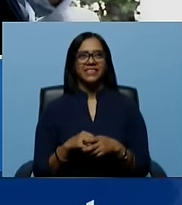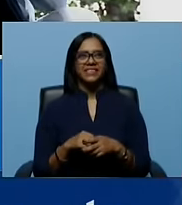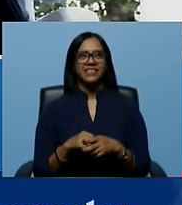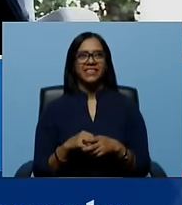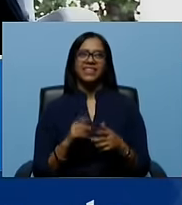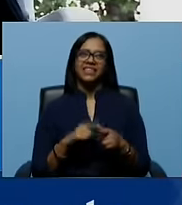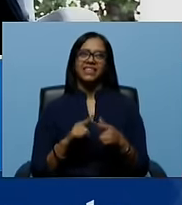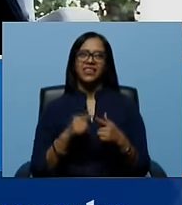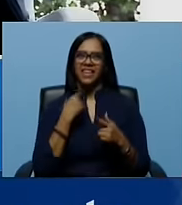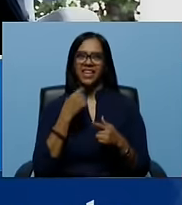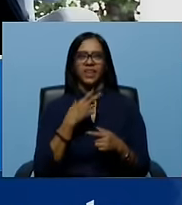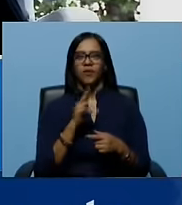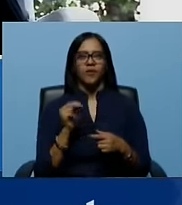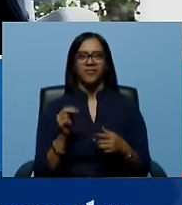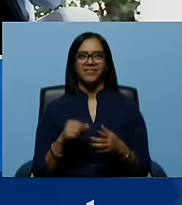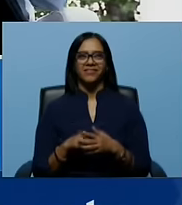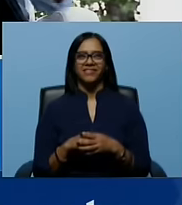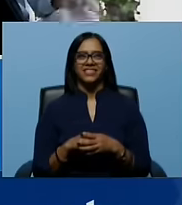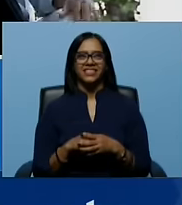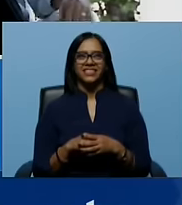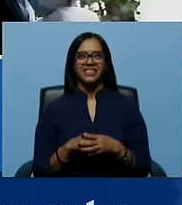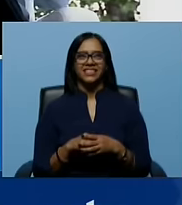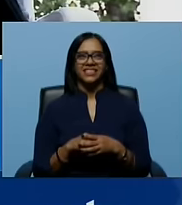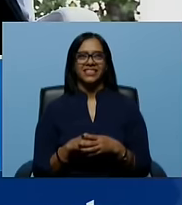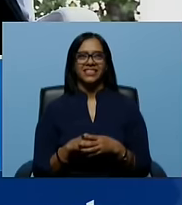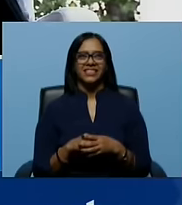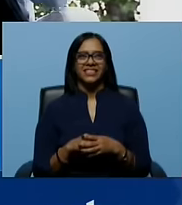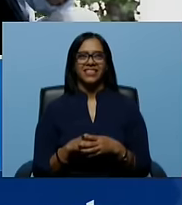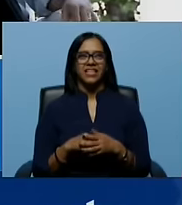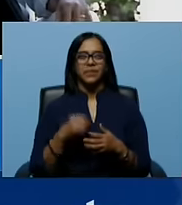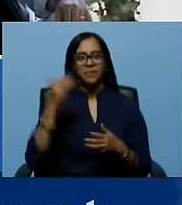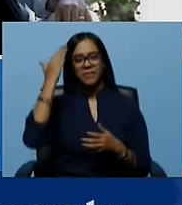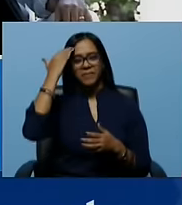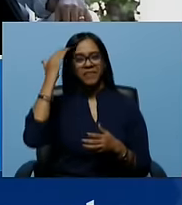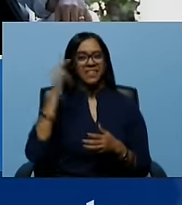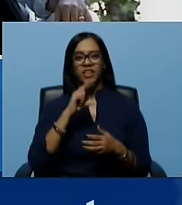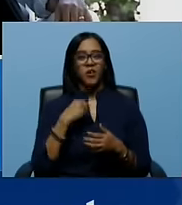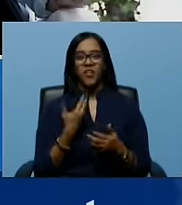Y entonces yo dije, no, yo, porque la mente mía no daba.